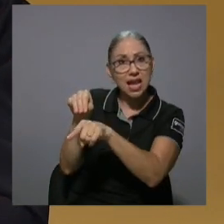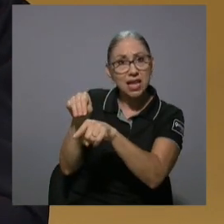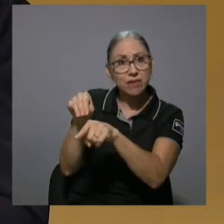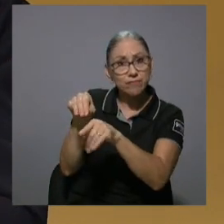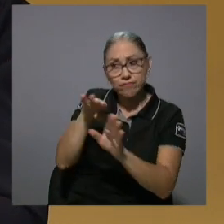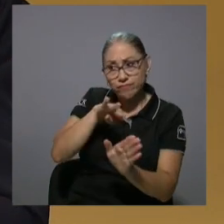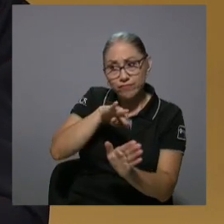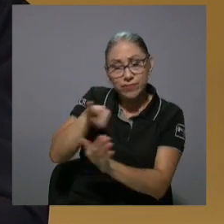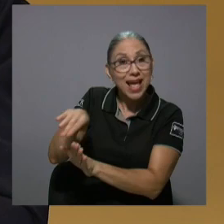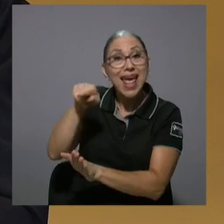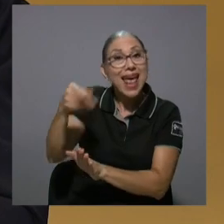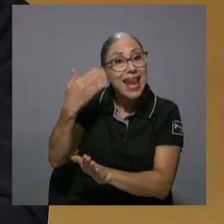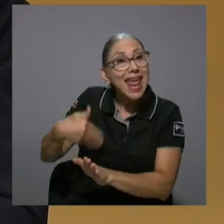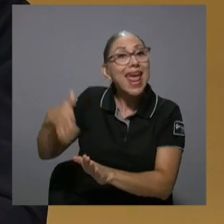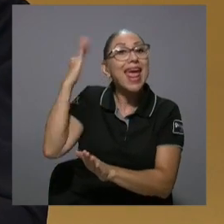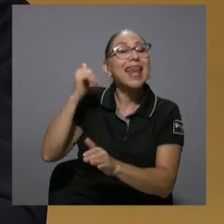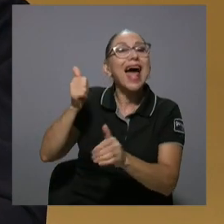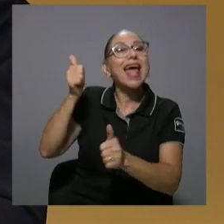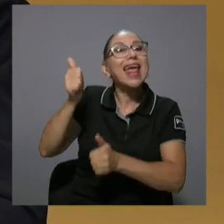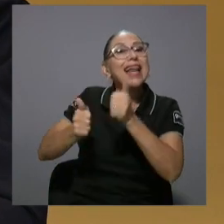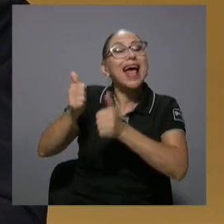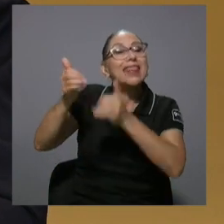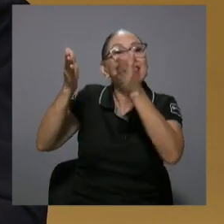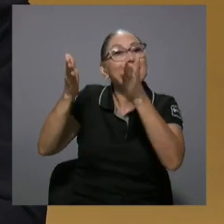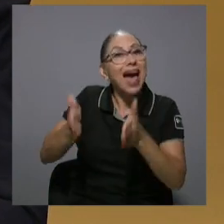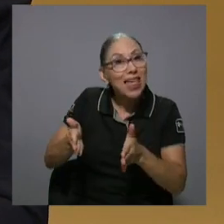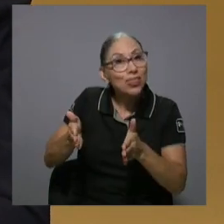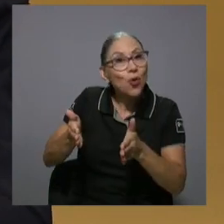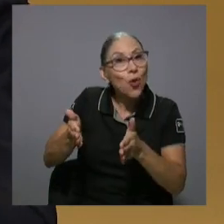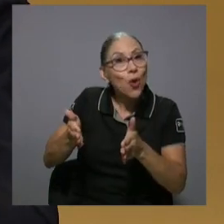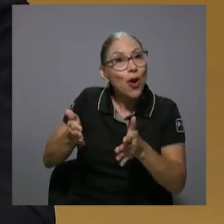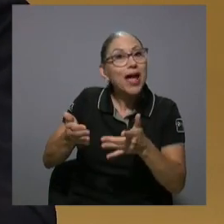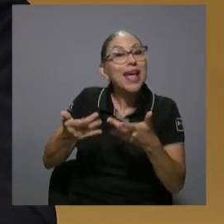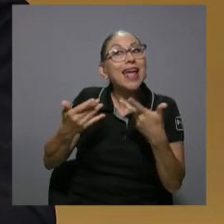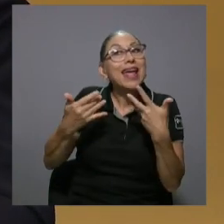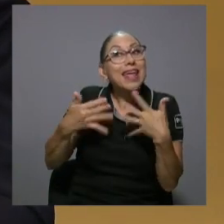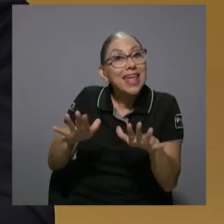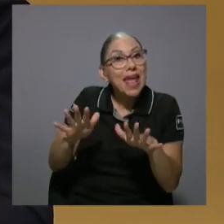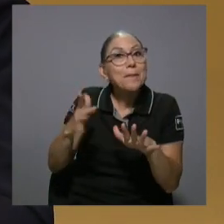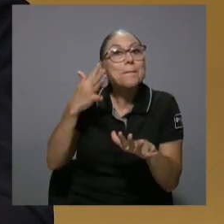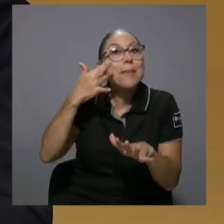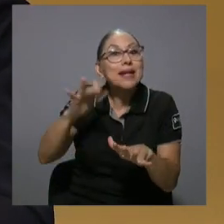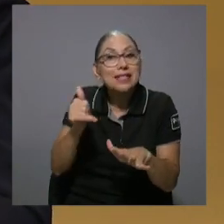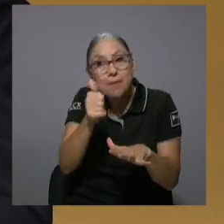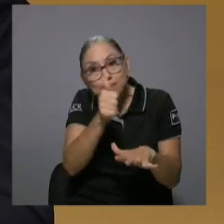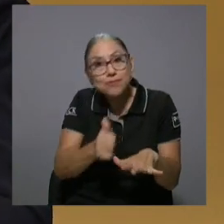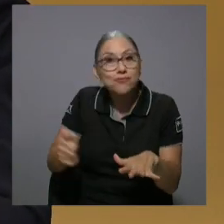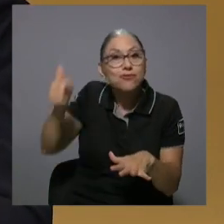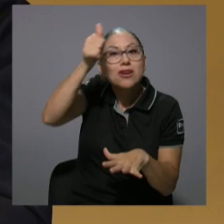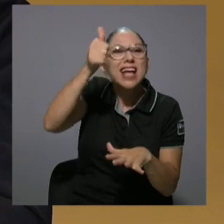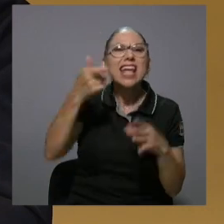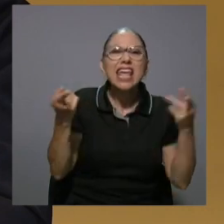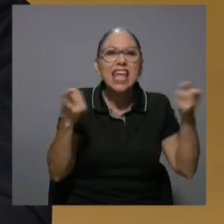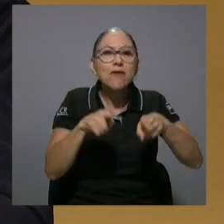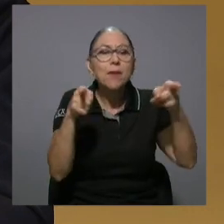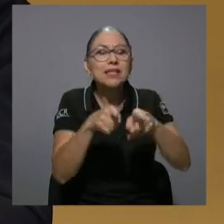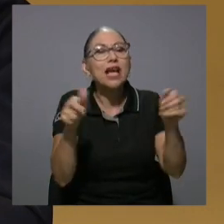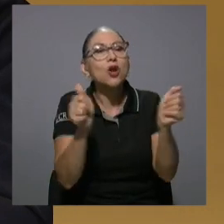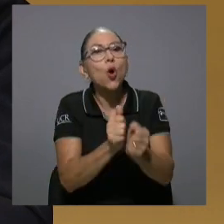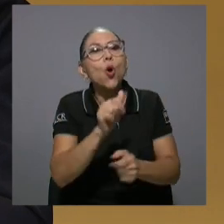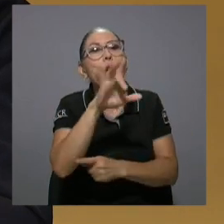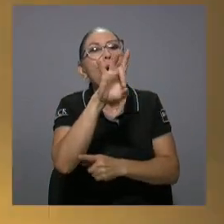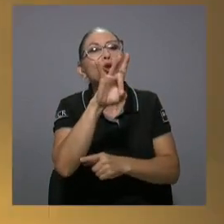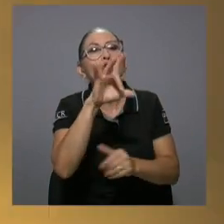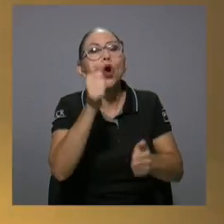que era el candidato paradójicamente que estaba encima de las encuestas, ¿qué va a pasar con los 8 candidatos que